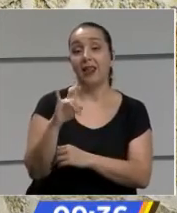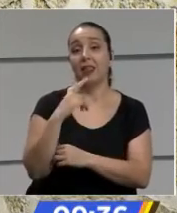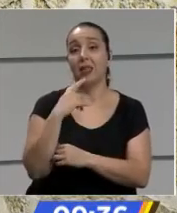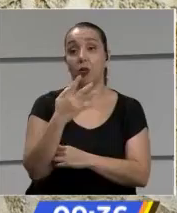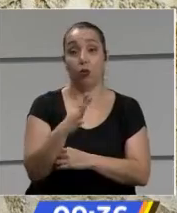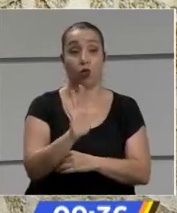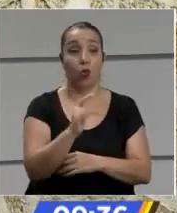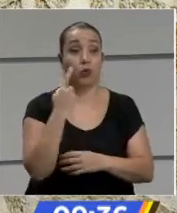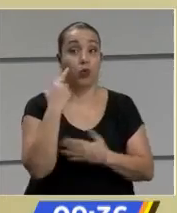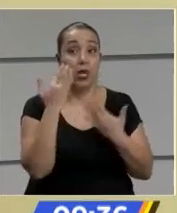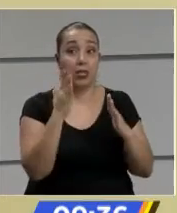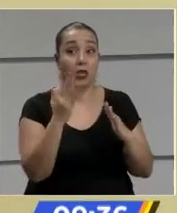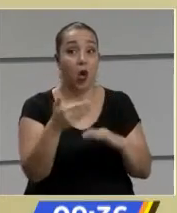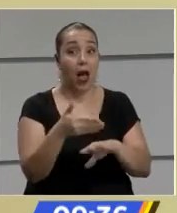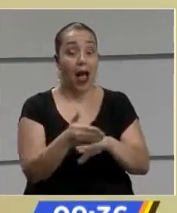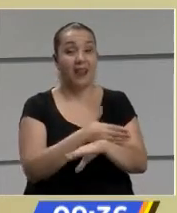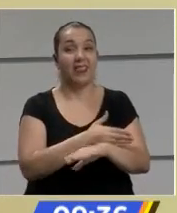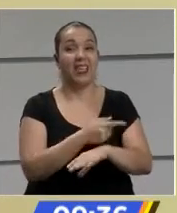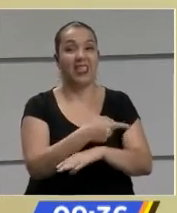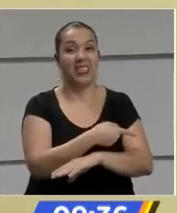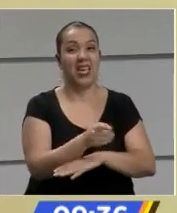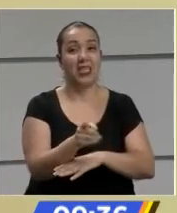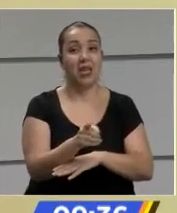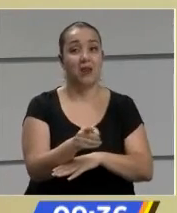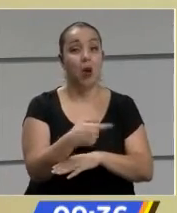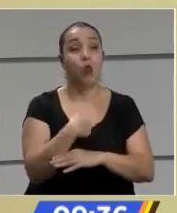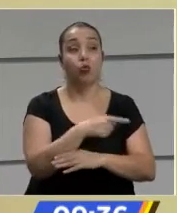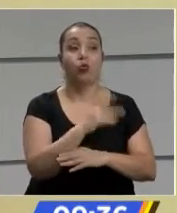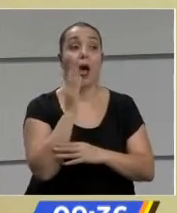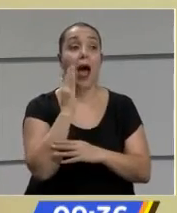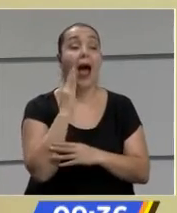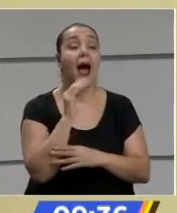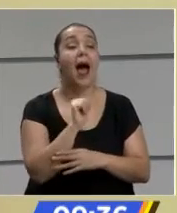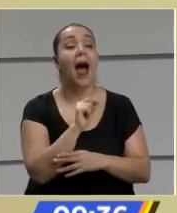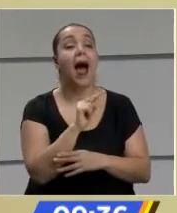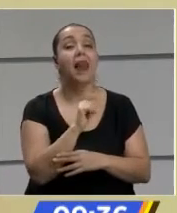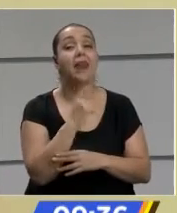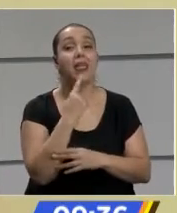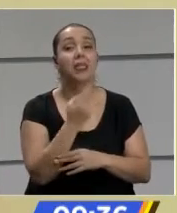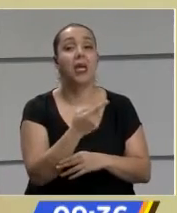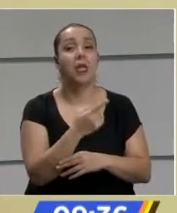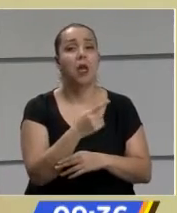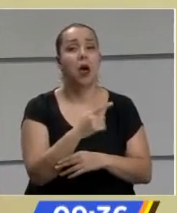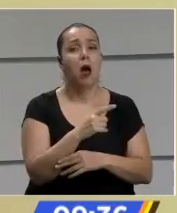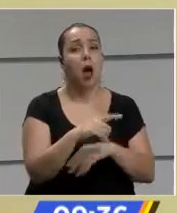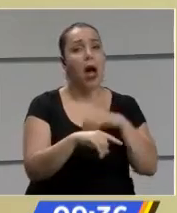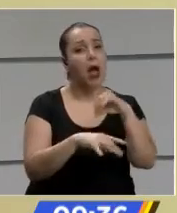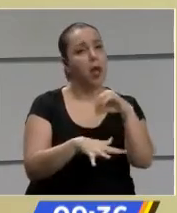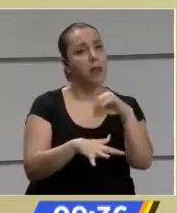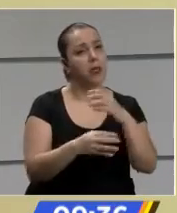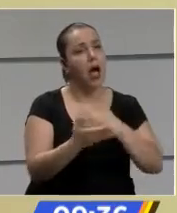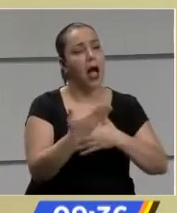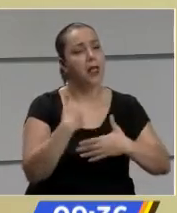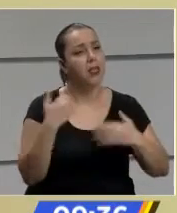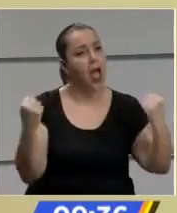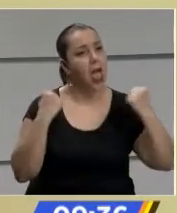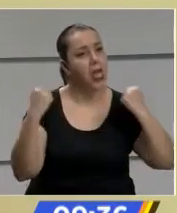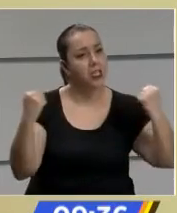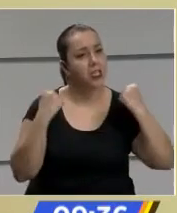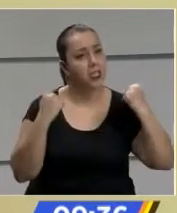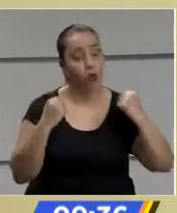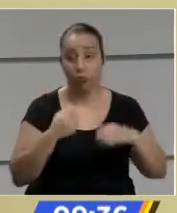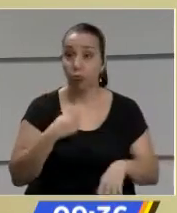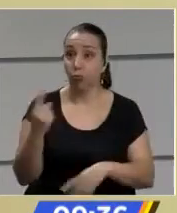antes más bien les pregunto, y a Ani, que tiene que saberlo, si Anansi hacía actividad física en alguno de los cuentos.